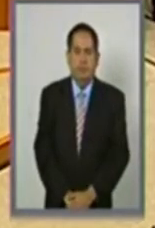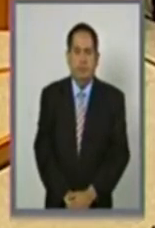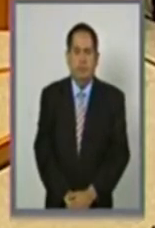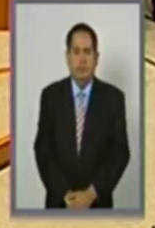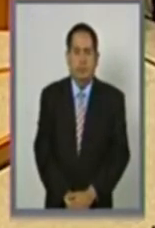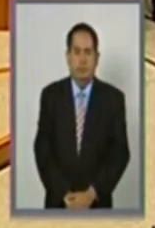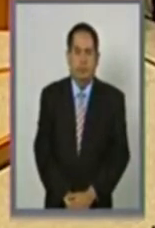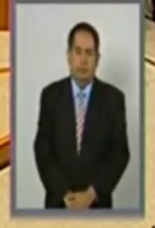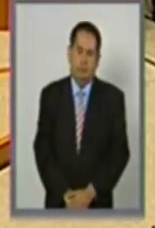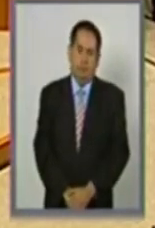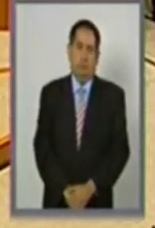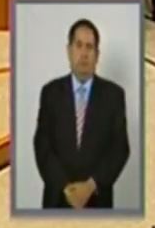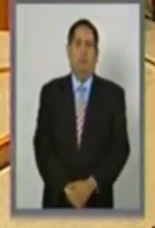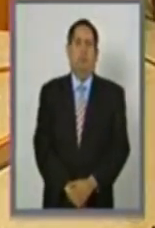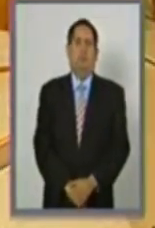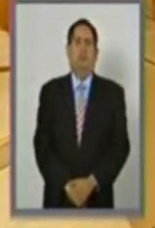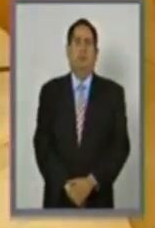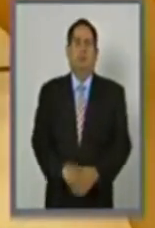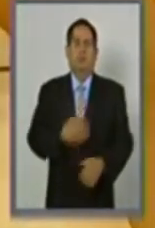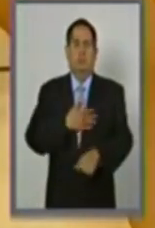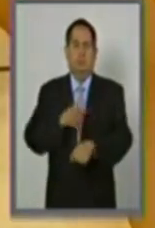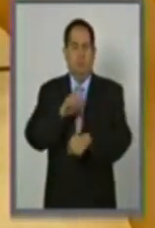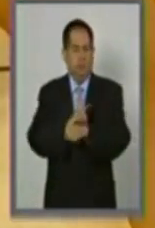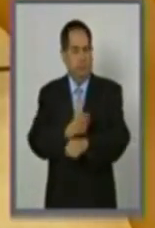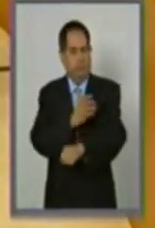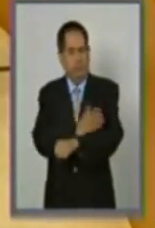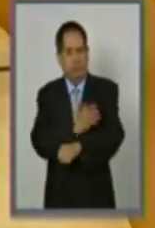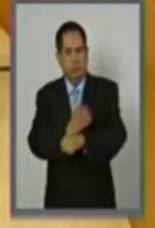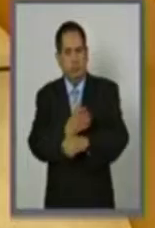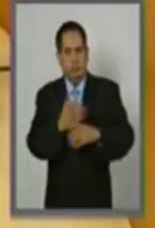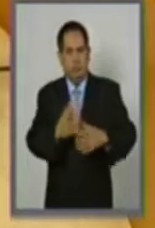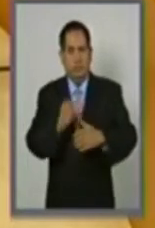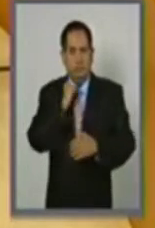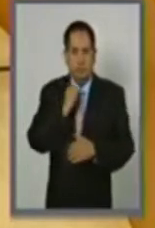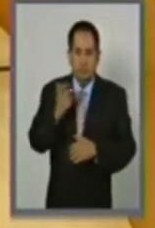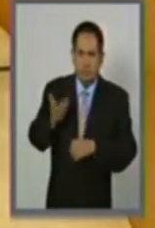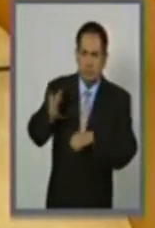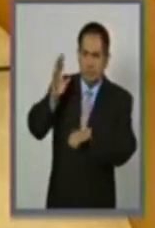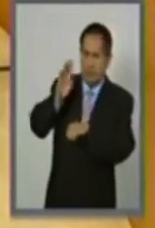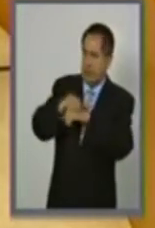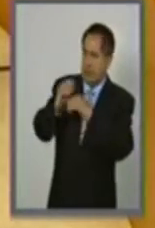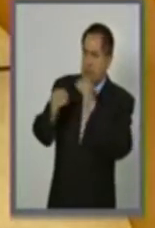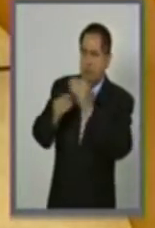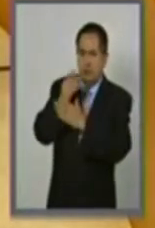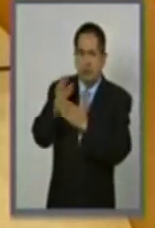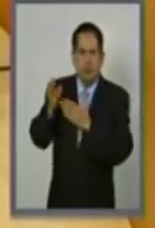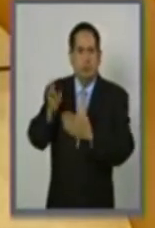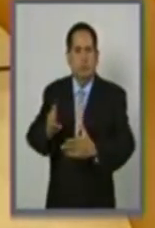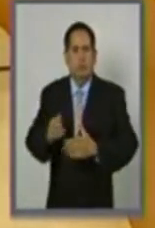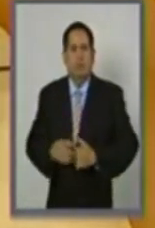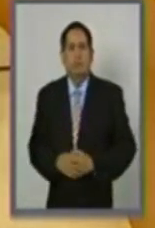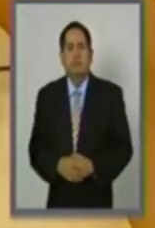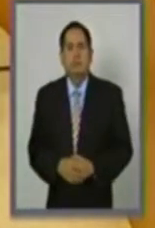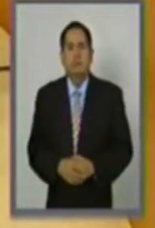Muy buenos días, compañeras y compañeros del Senado. Con su venia, señor presidente de la mesa directiva.